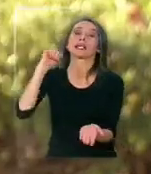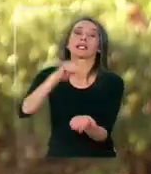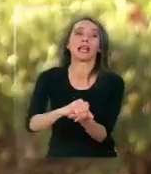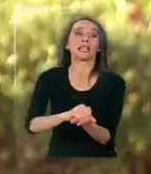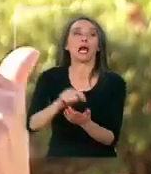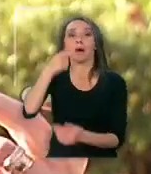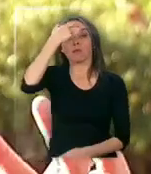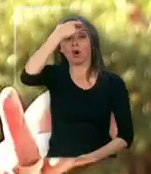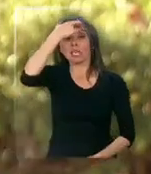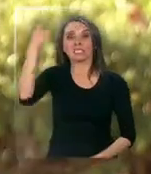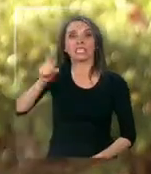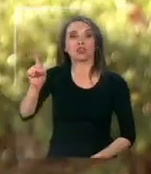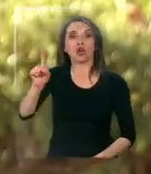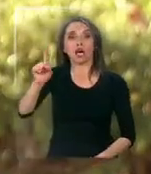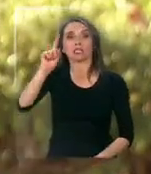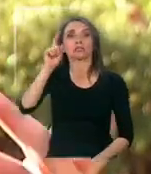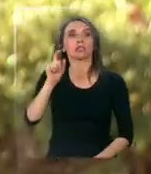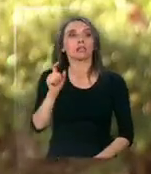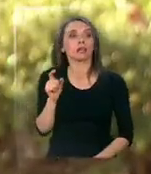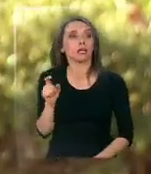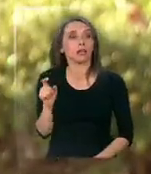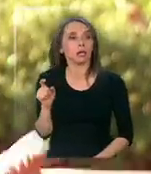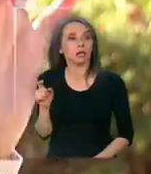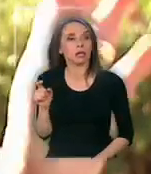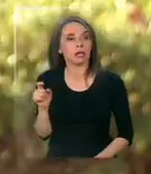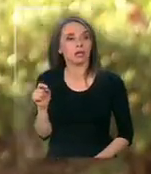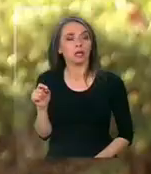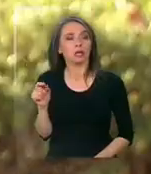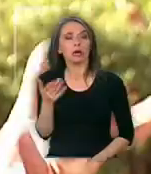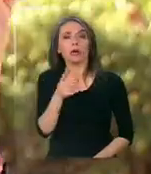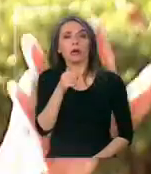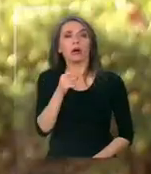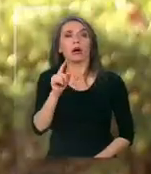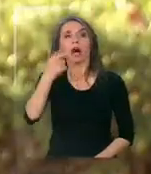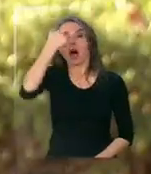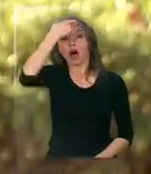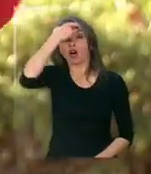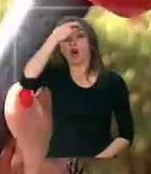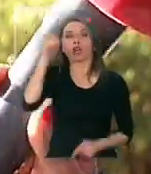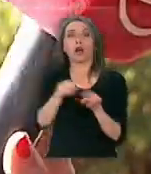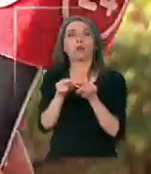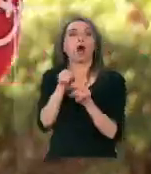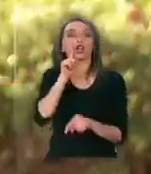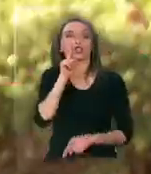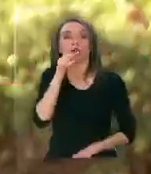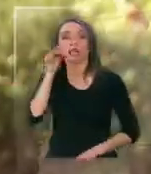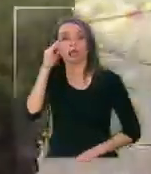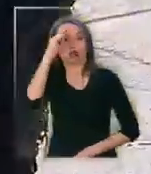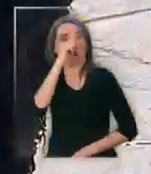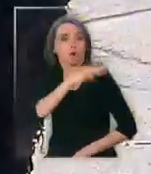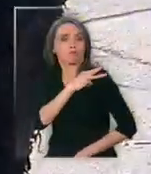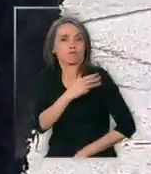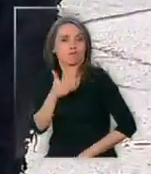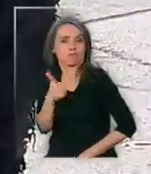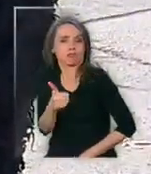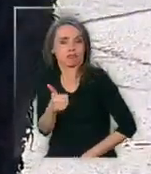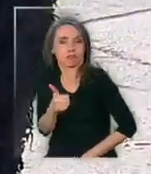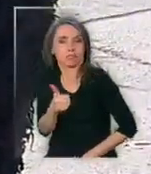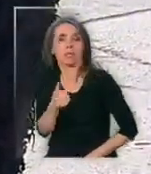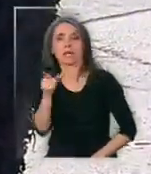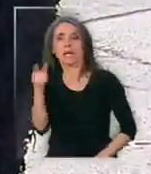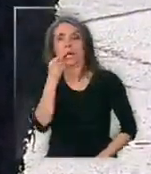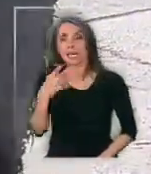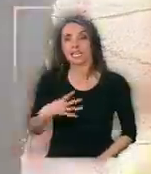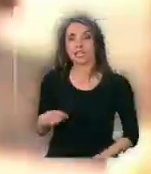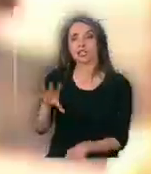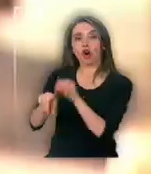que no correspondía y que poco menos faltaba que fuera poco menos que una gorra rosada. ¿Eso le dijo el comandante? Sí. Acusa que su hijo